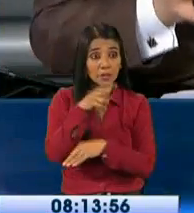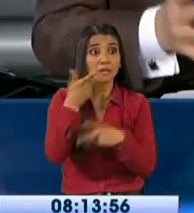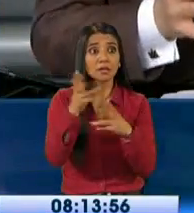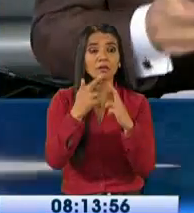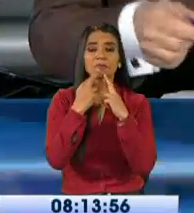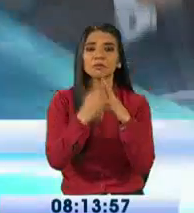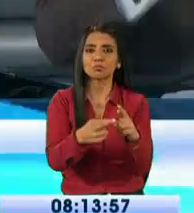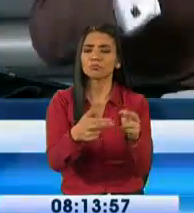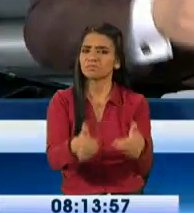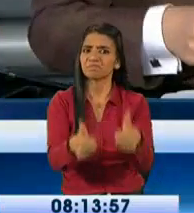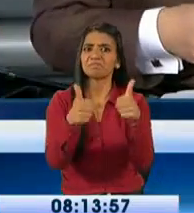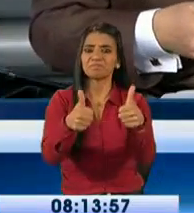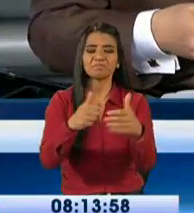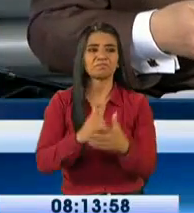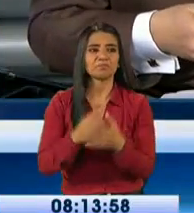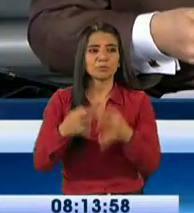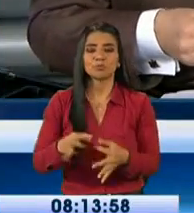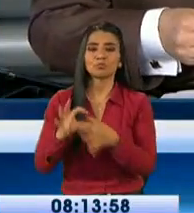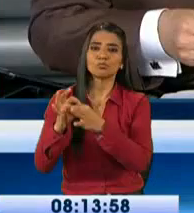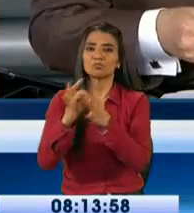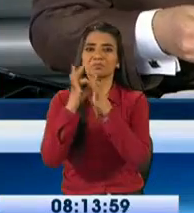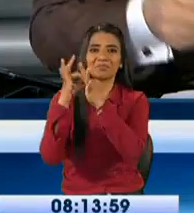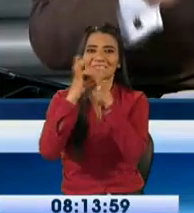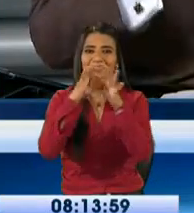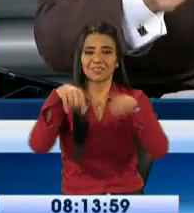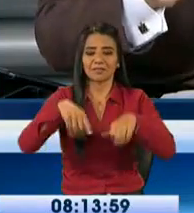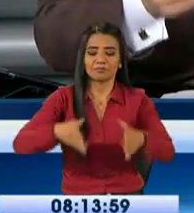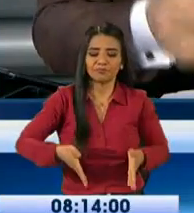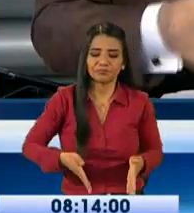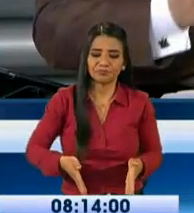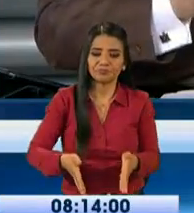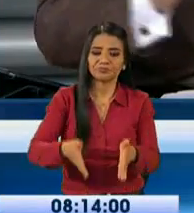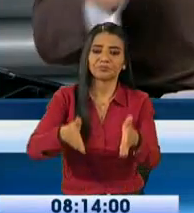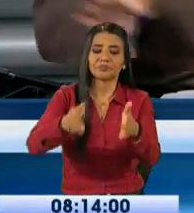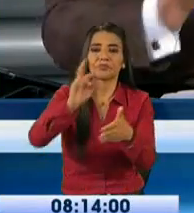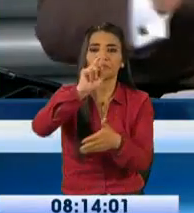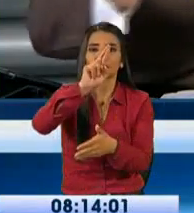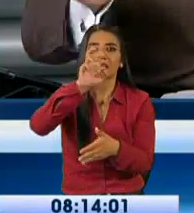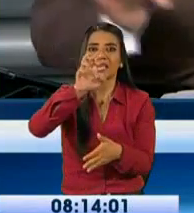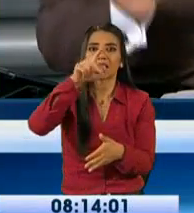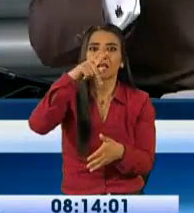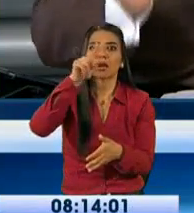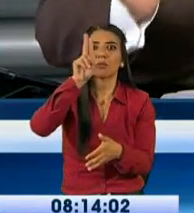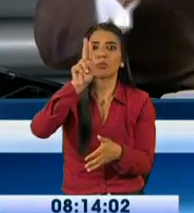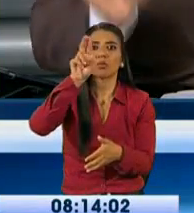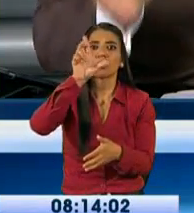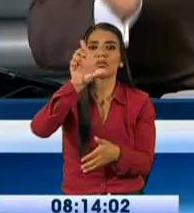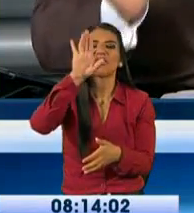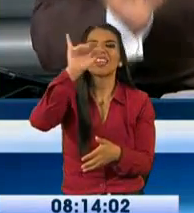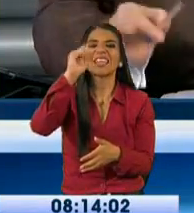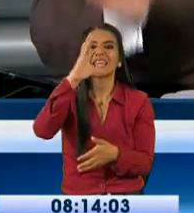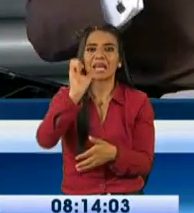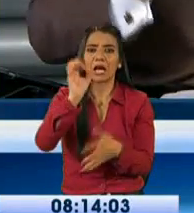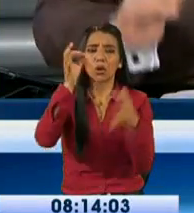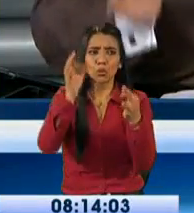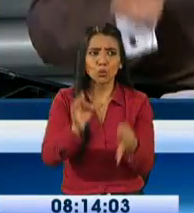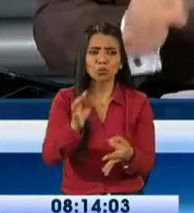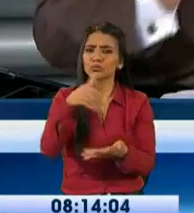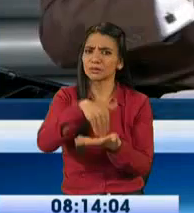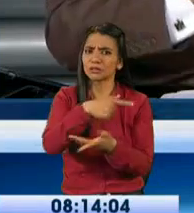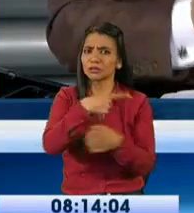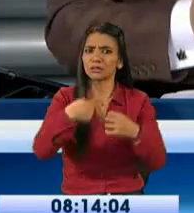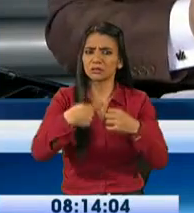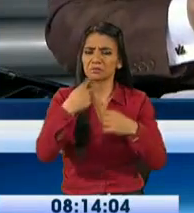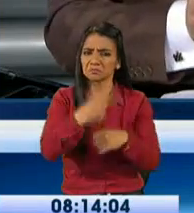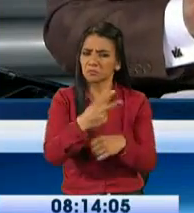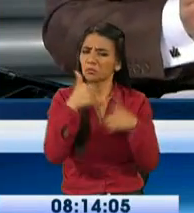respuesta inmediata. Alison Corral está en vivo allá en Luxemburgo, en la República El Salvador, en todo el hipercentro de Quito. Son buenas noticias